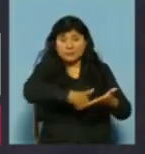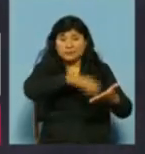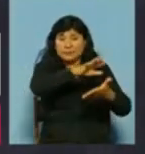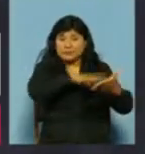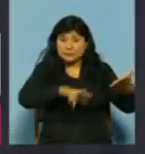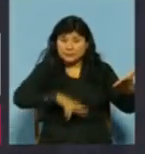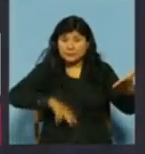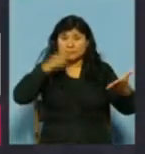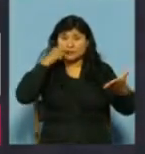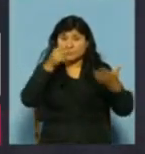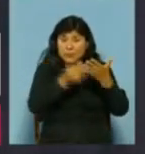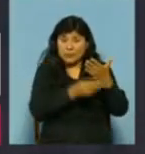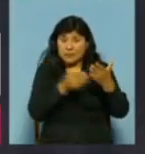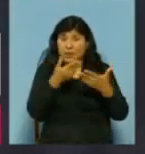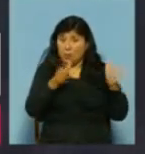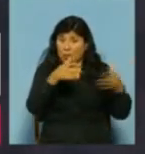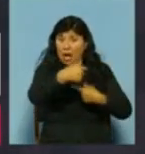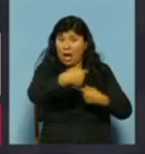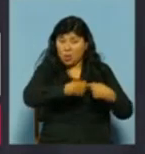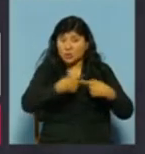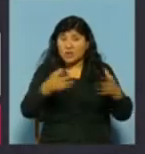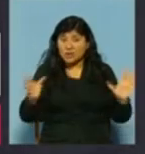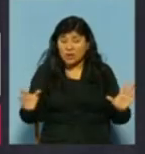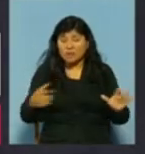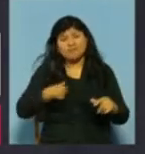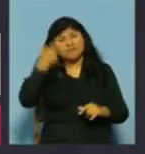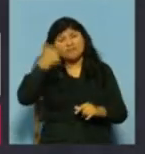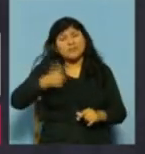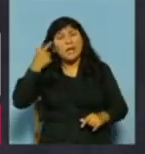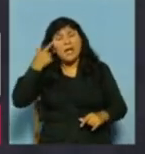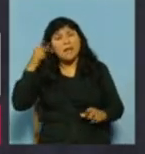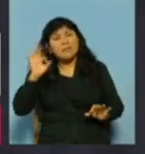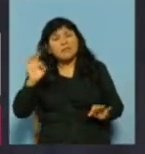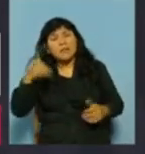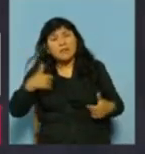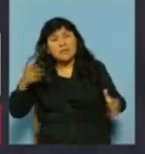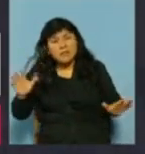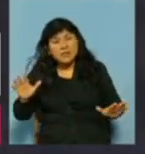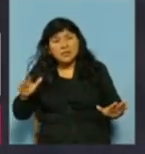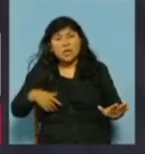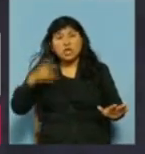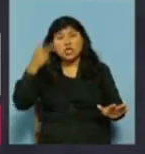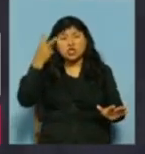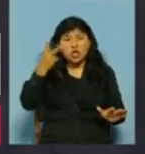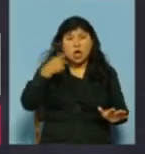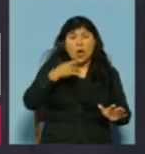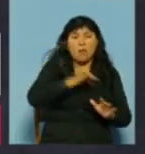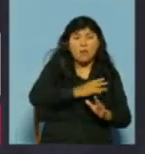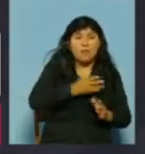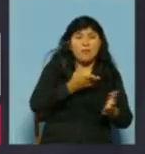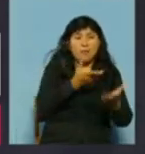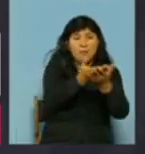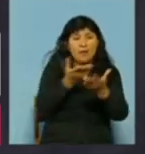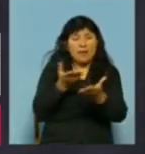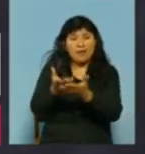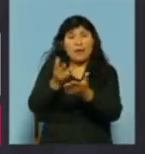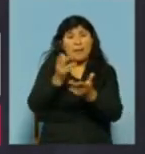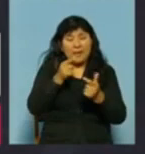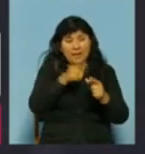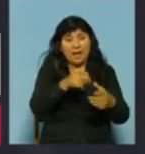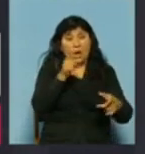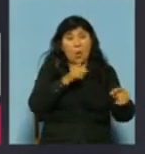Público de la acusación. Porque yo pienso, nosotros dimos a conocer dos pedidos de juicios políticos